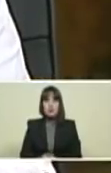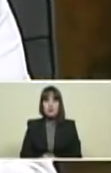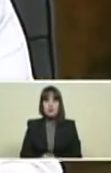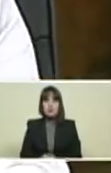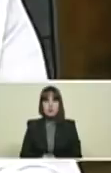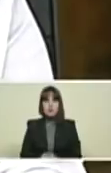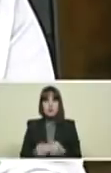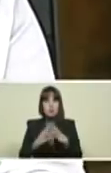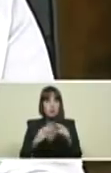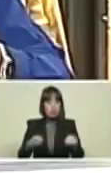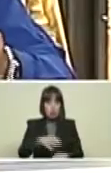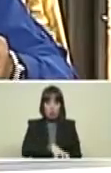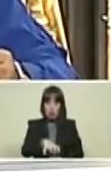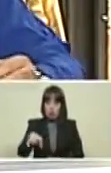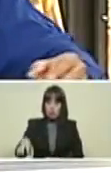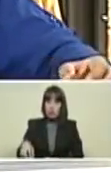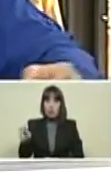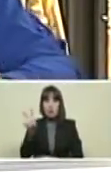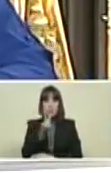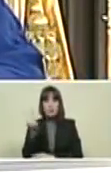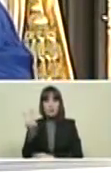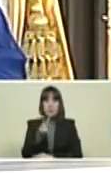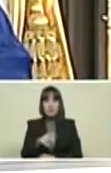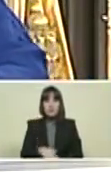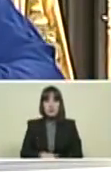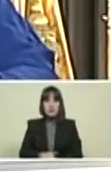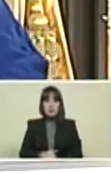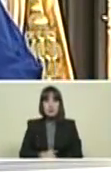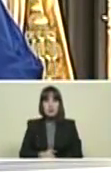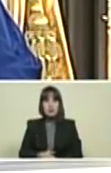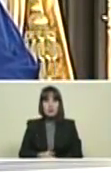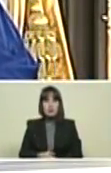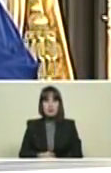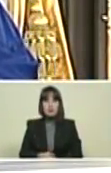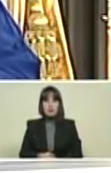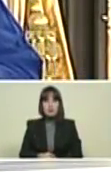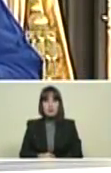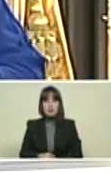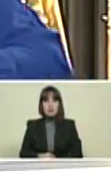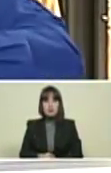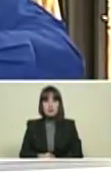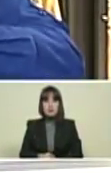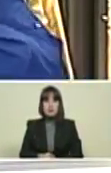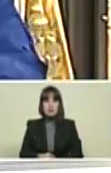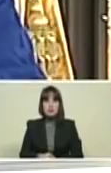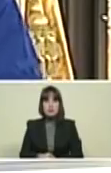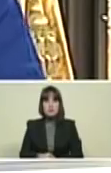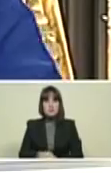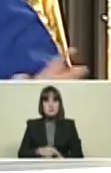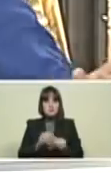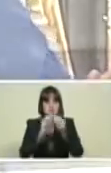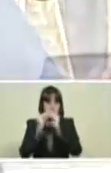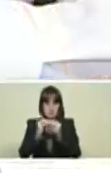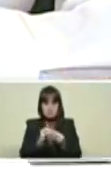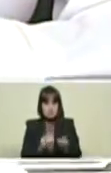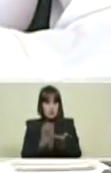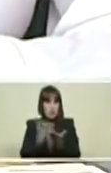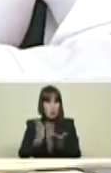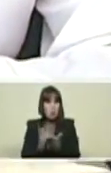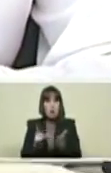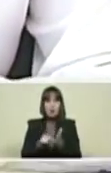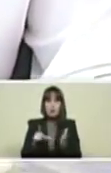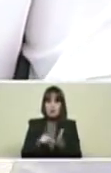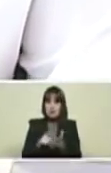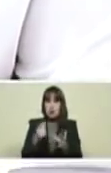los estados del país consigan, bueno, todo el apoyo. La infraestructura la tenemos en las escuelas y liceos. No